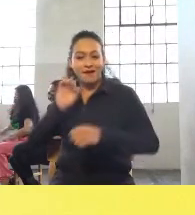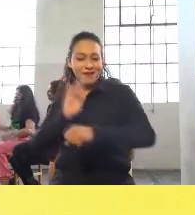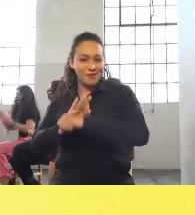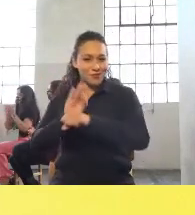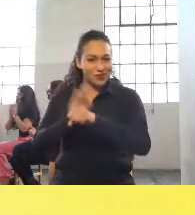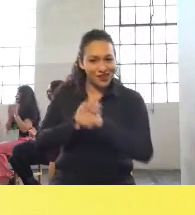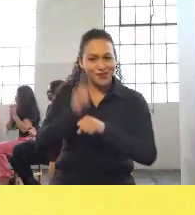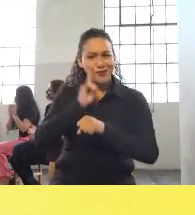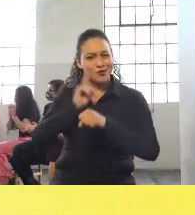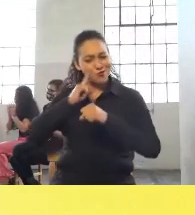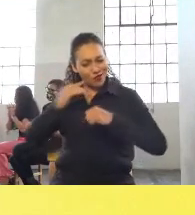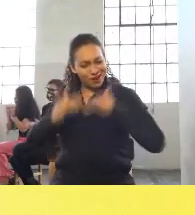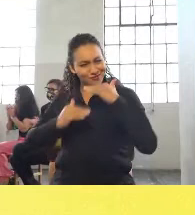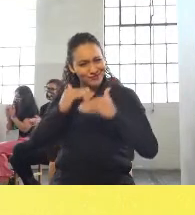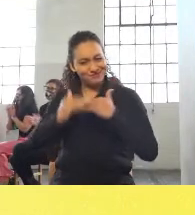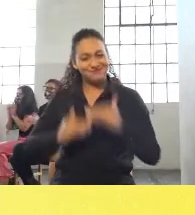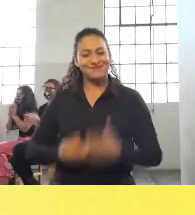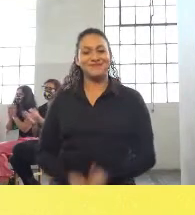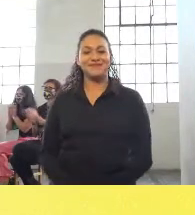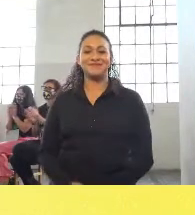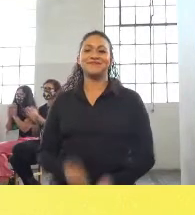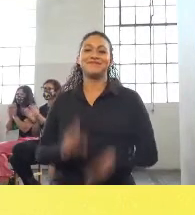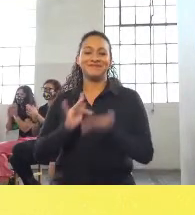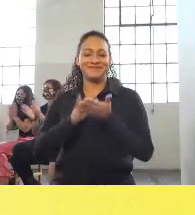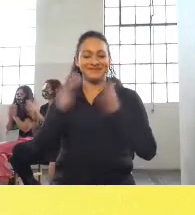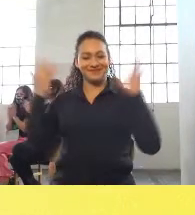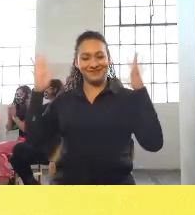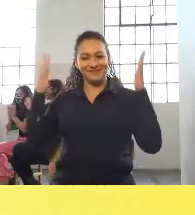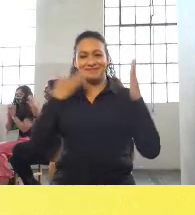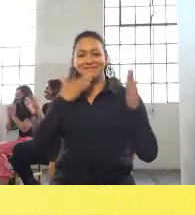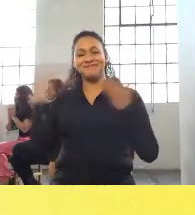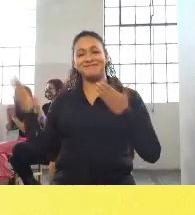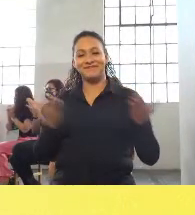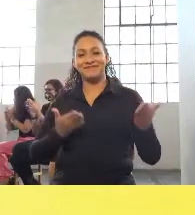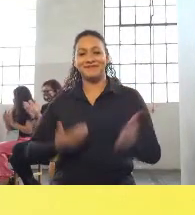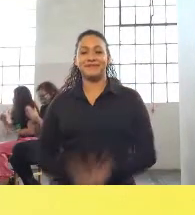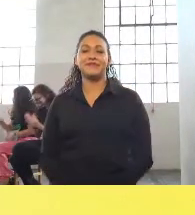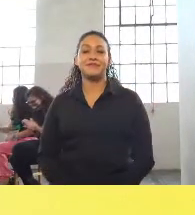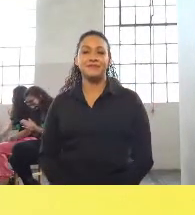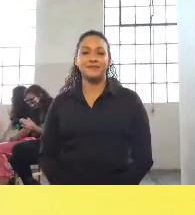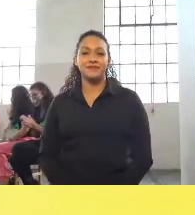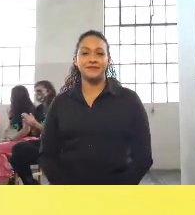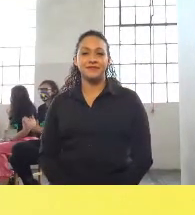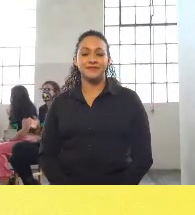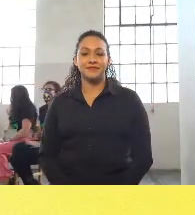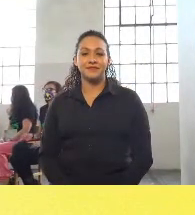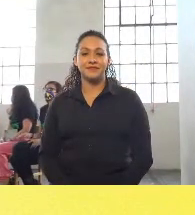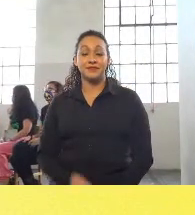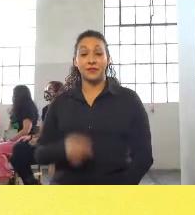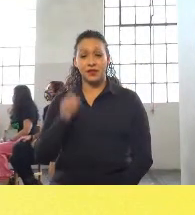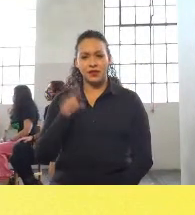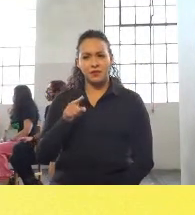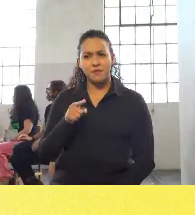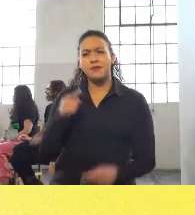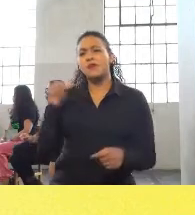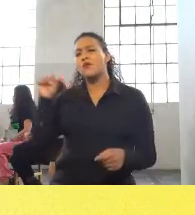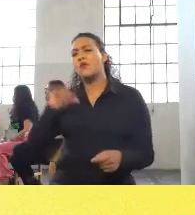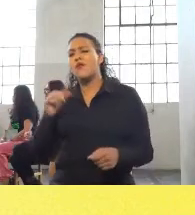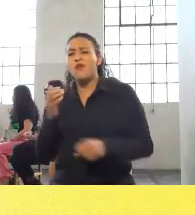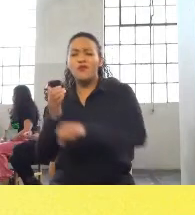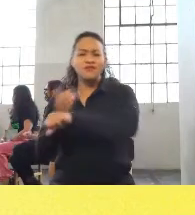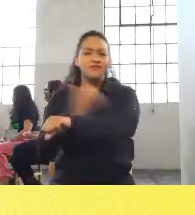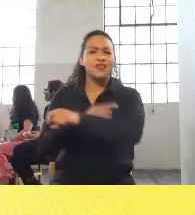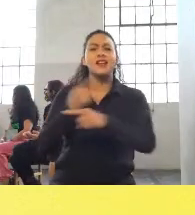resignificarse. Está bueno, ¿no? Bienvenidas, fieras. Y también tenemos con nosotras